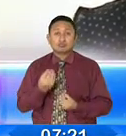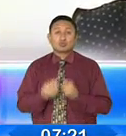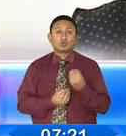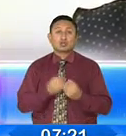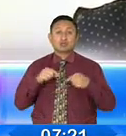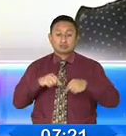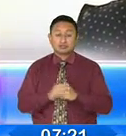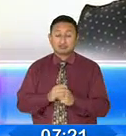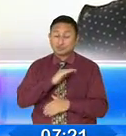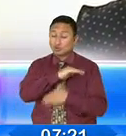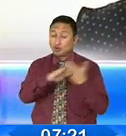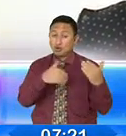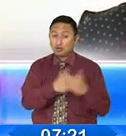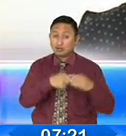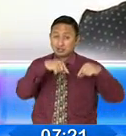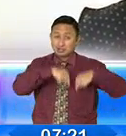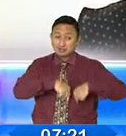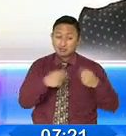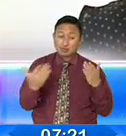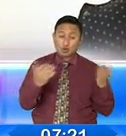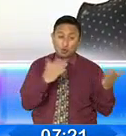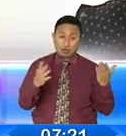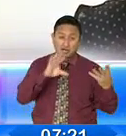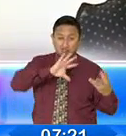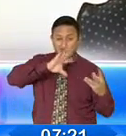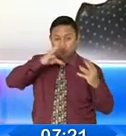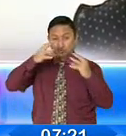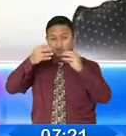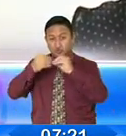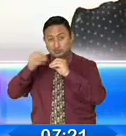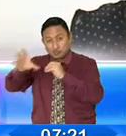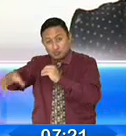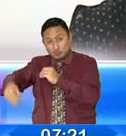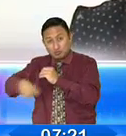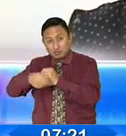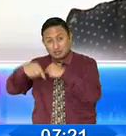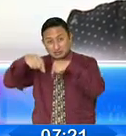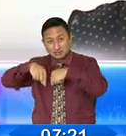comparar, adaptar, incorporar, que ya es la parte de la redacción.